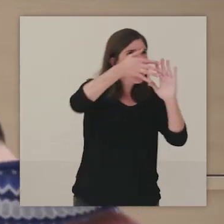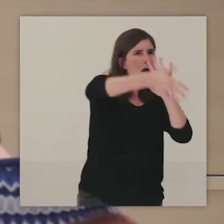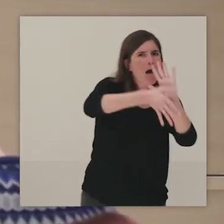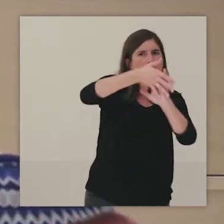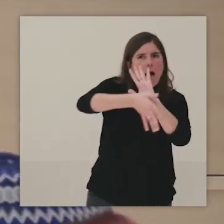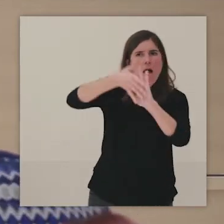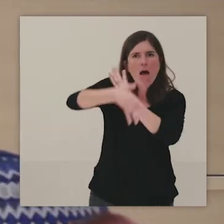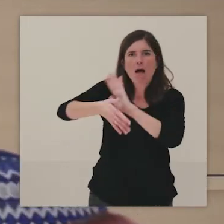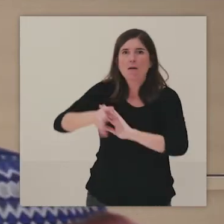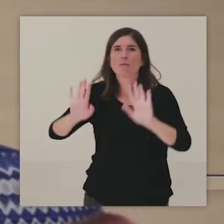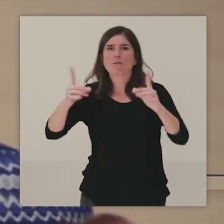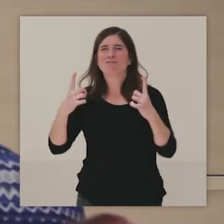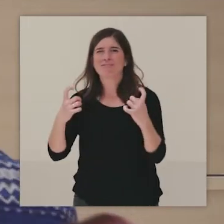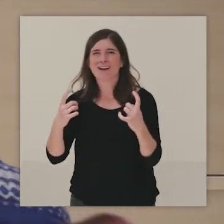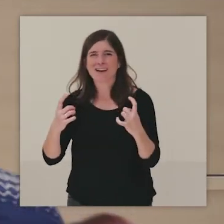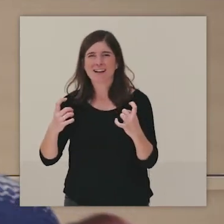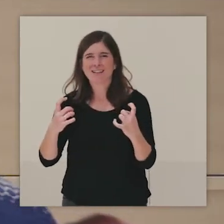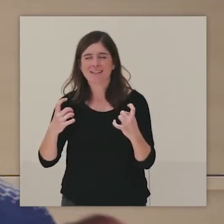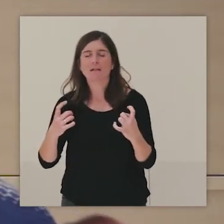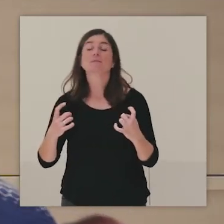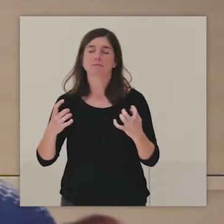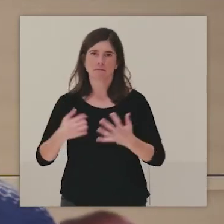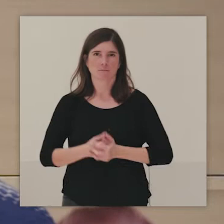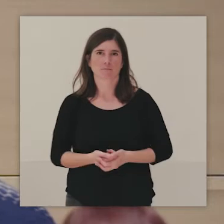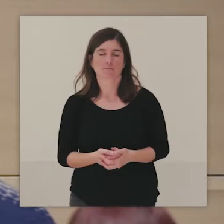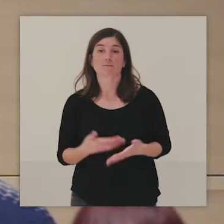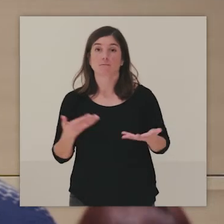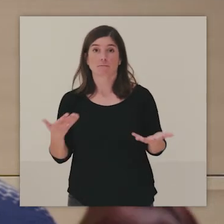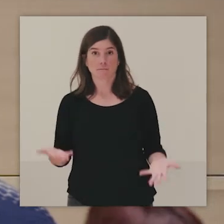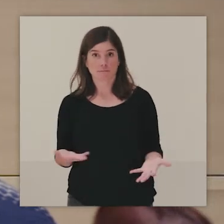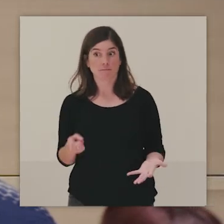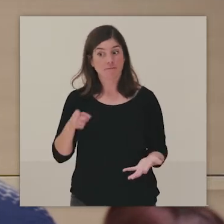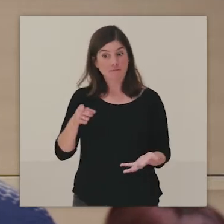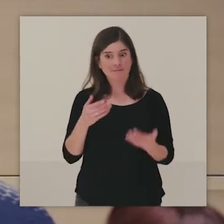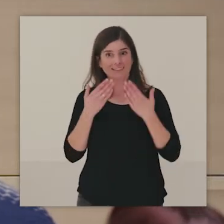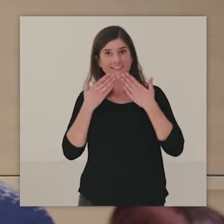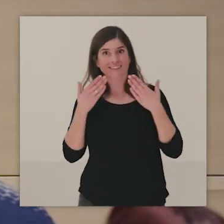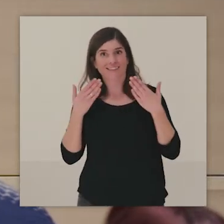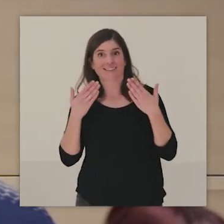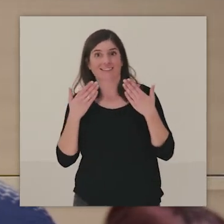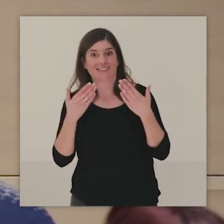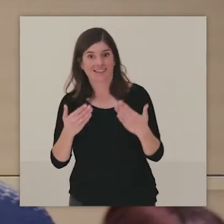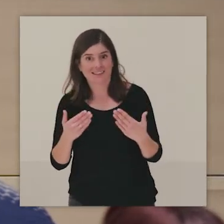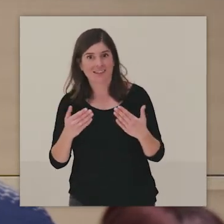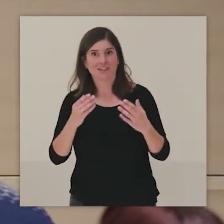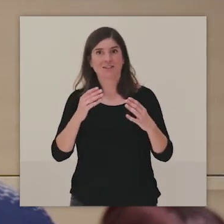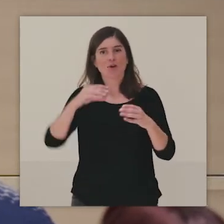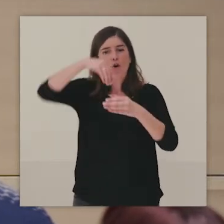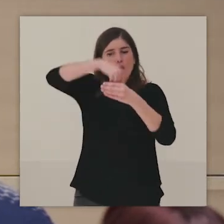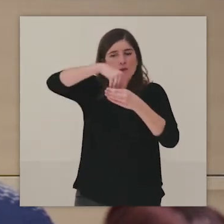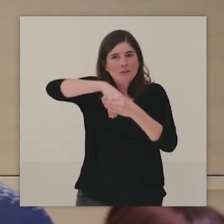museo tiene que tener los brazos abiertos. Y uno de ellos es a través de esa forma de comunicar los